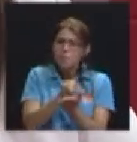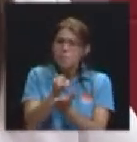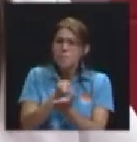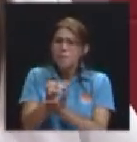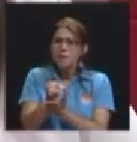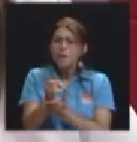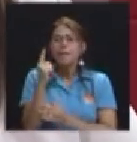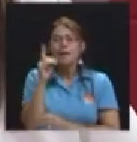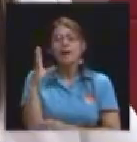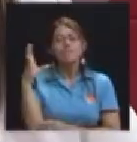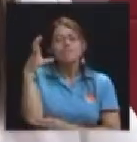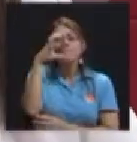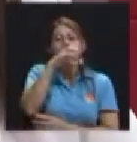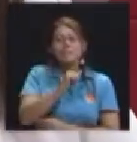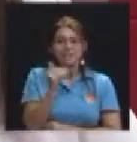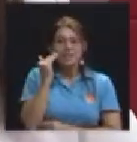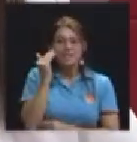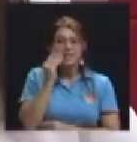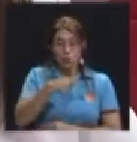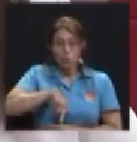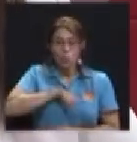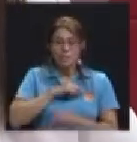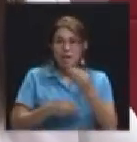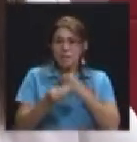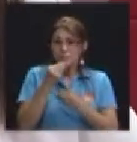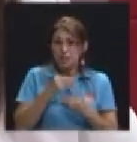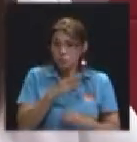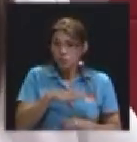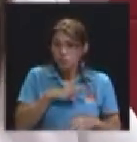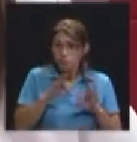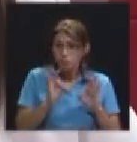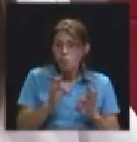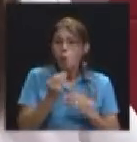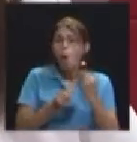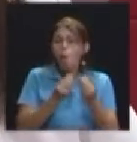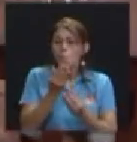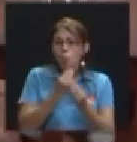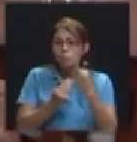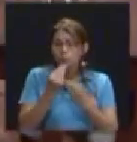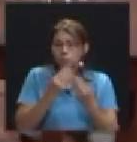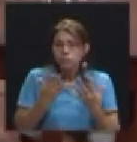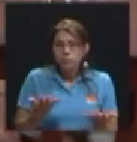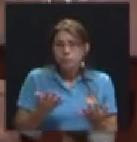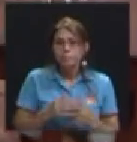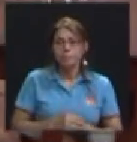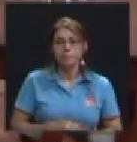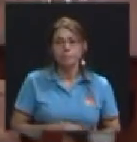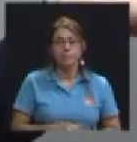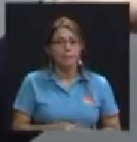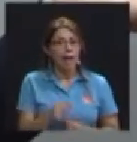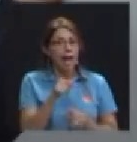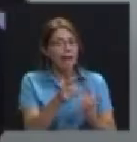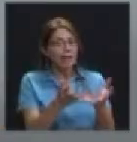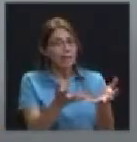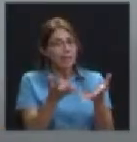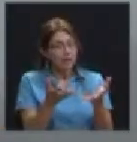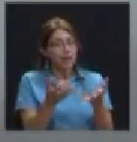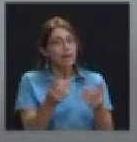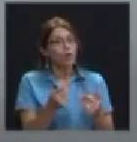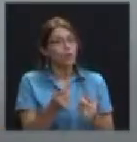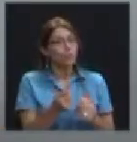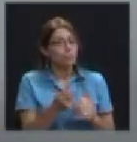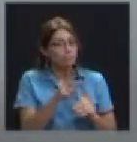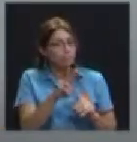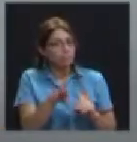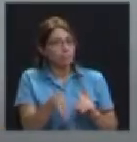calidad y alimentación que la población está haciendo. Aquí quiero destacar una parte, y esta es una nota